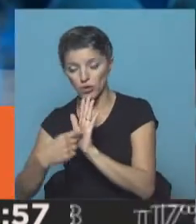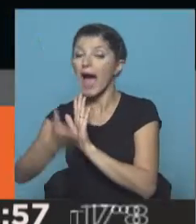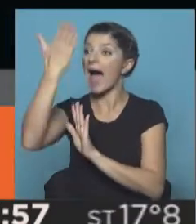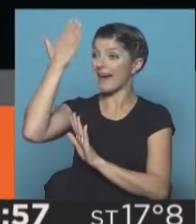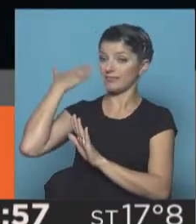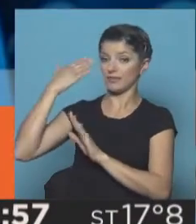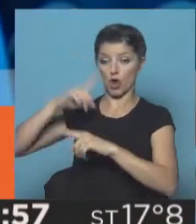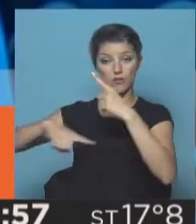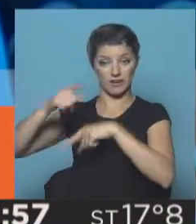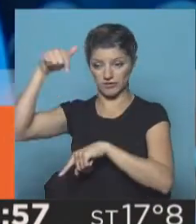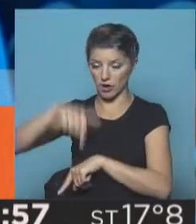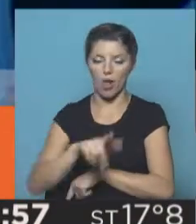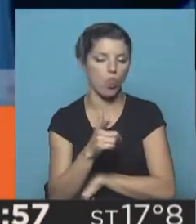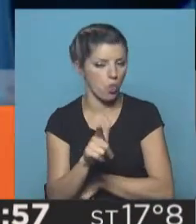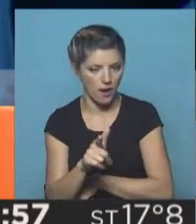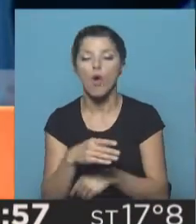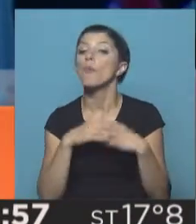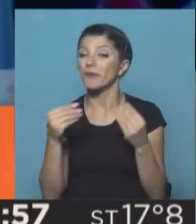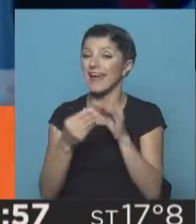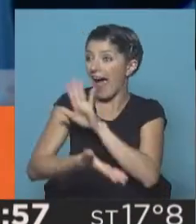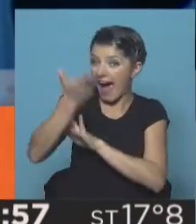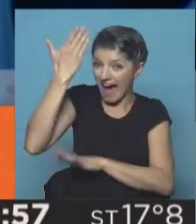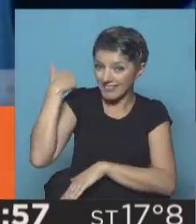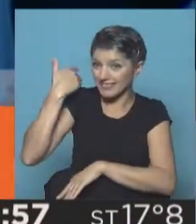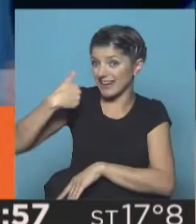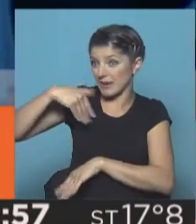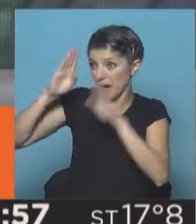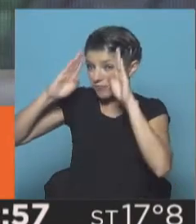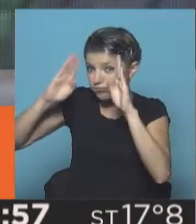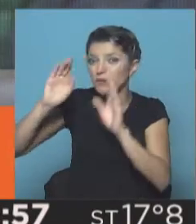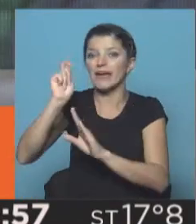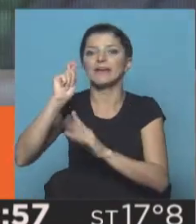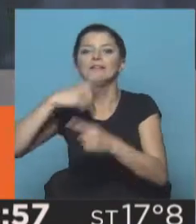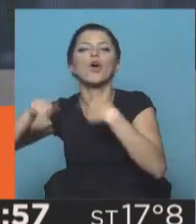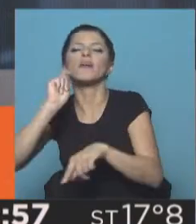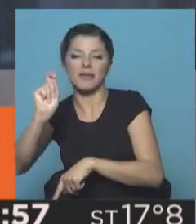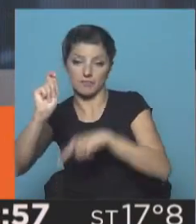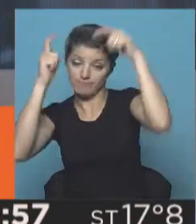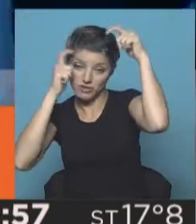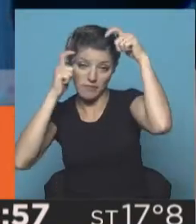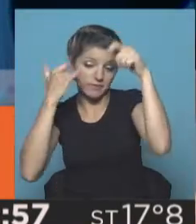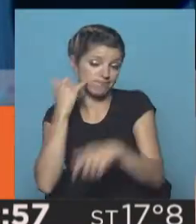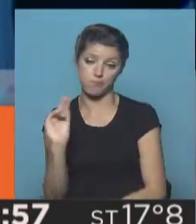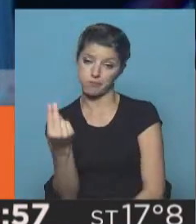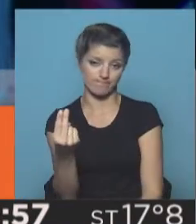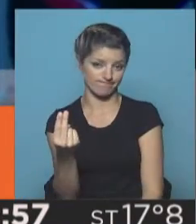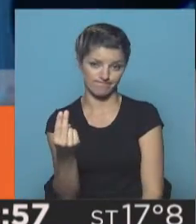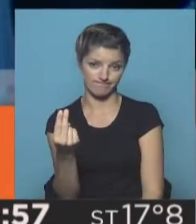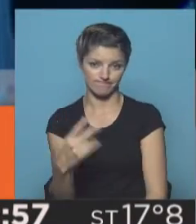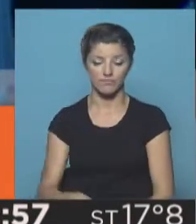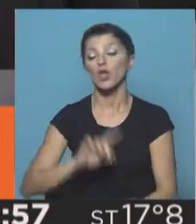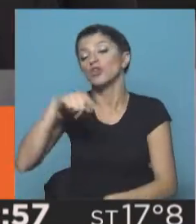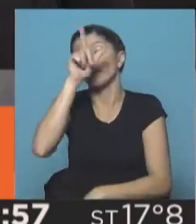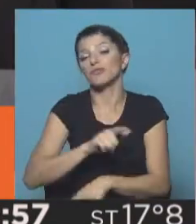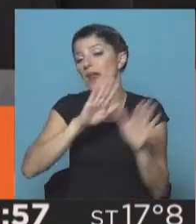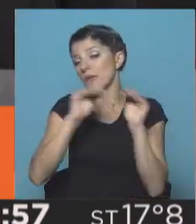momento no la hay. Entre otras cosas porque el gran coordinador, el director de orquesta aquel, se llamaba Hugo Chávez. Y Hugo Chávez murió. y es irreemplazable. Mira, Atilio,